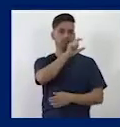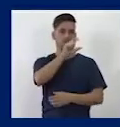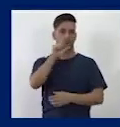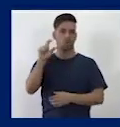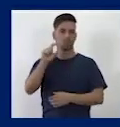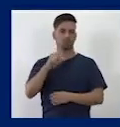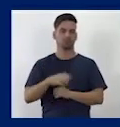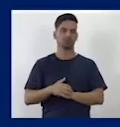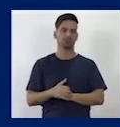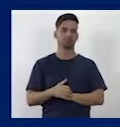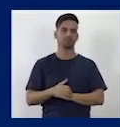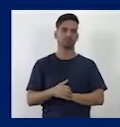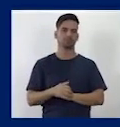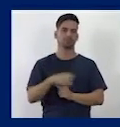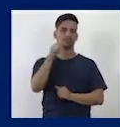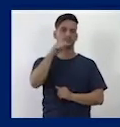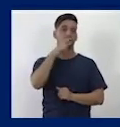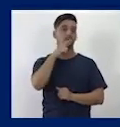usted